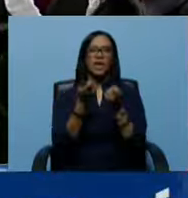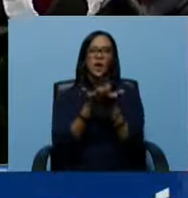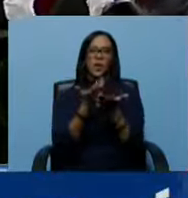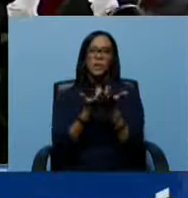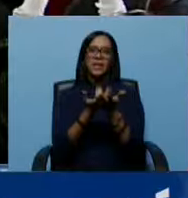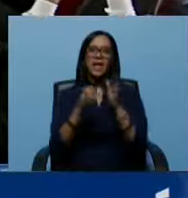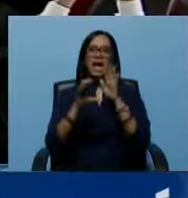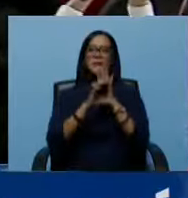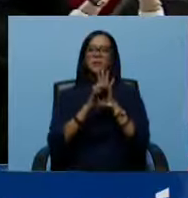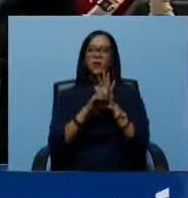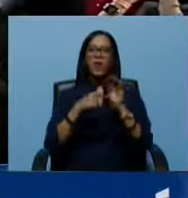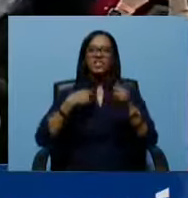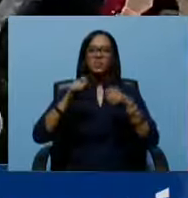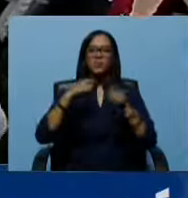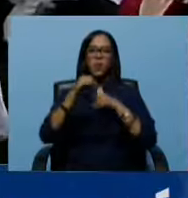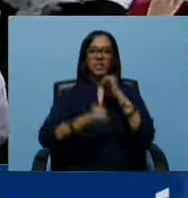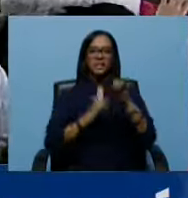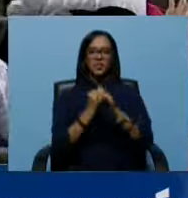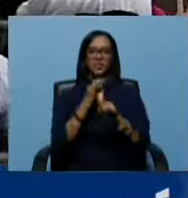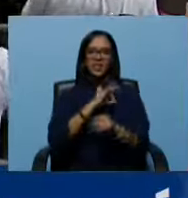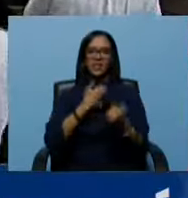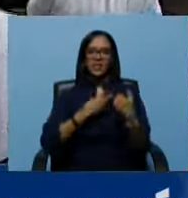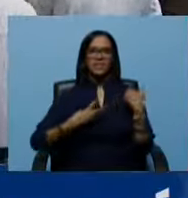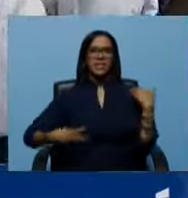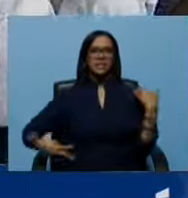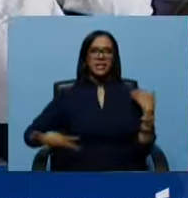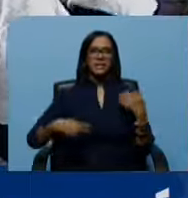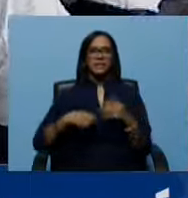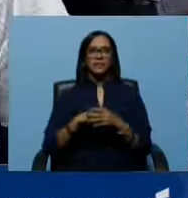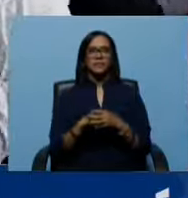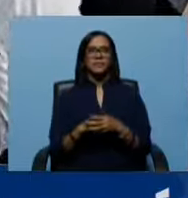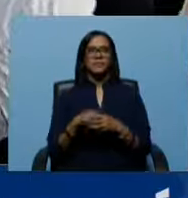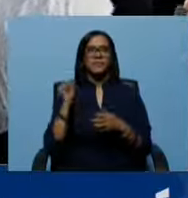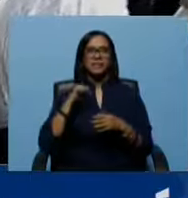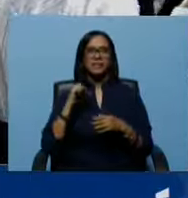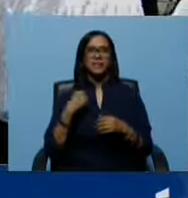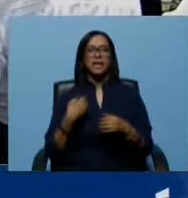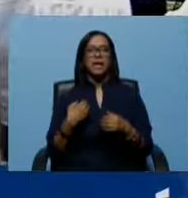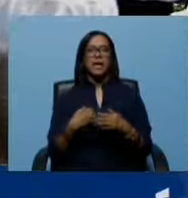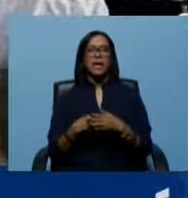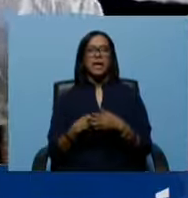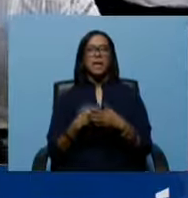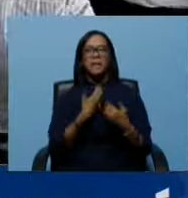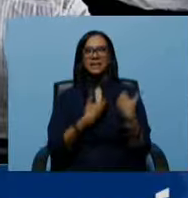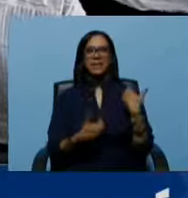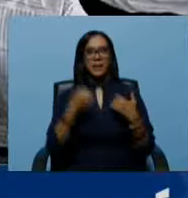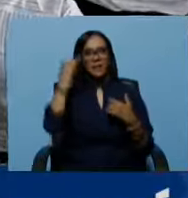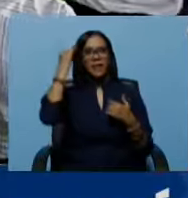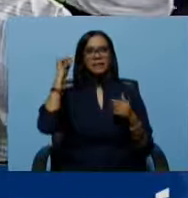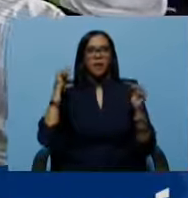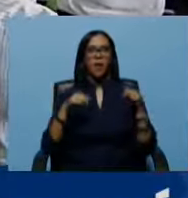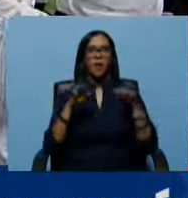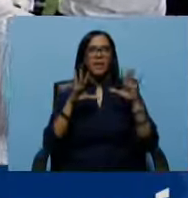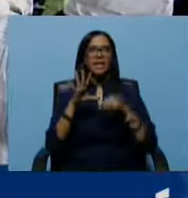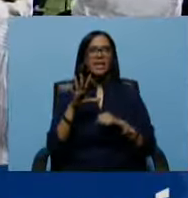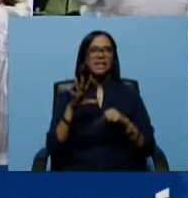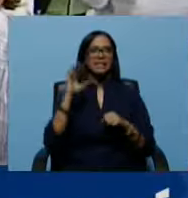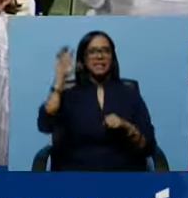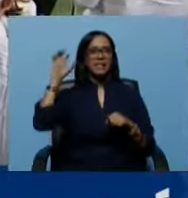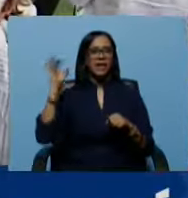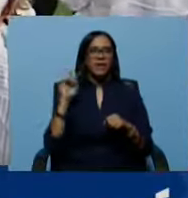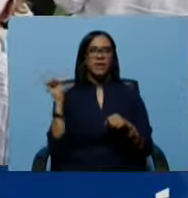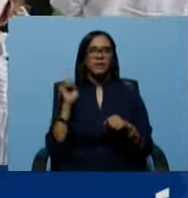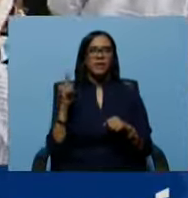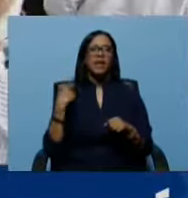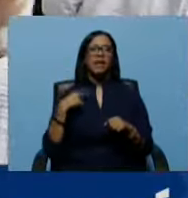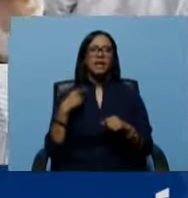capítulo exportación. Señora vicepresidenta, continúe. Sí, presidente, le decía, imagínese que hoy 15 estados de Venezuela